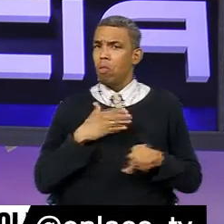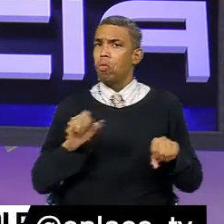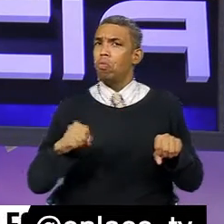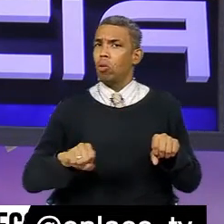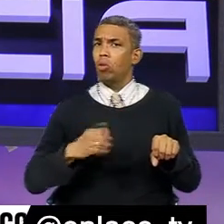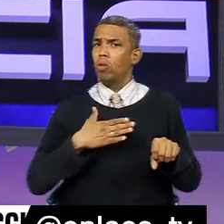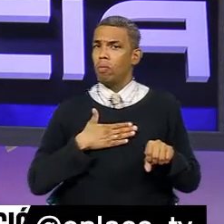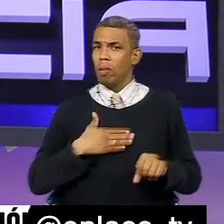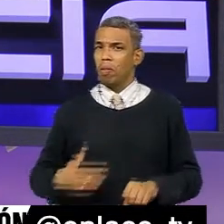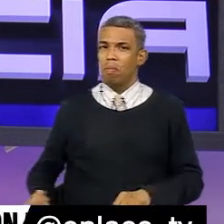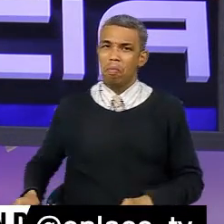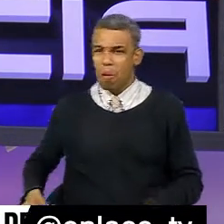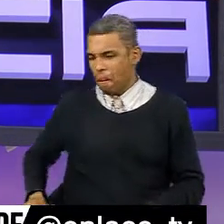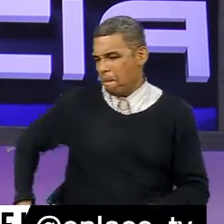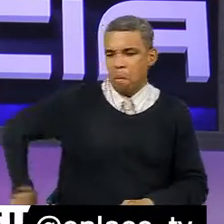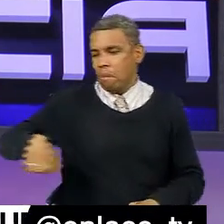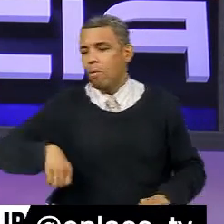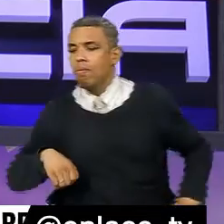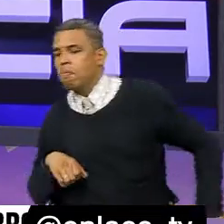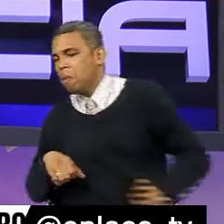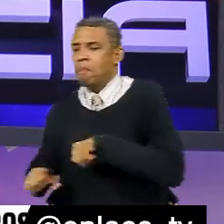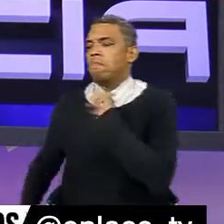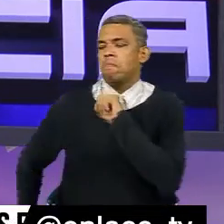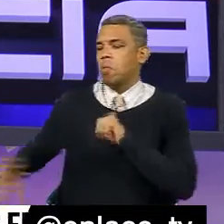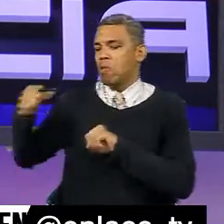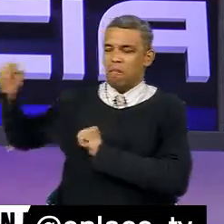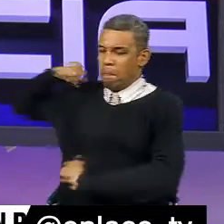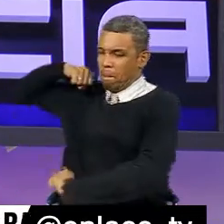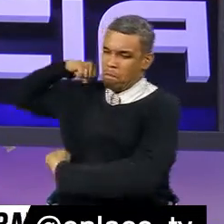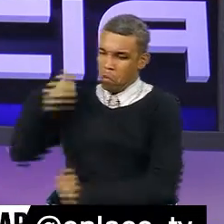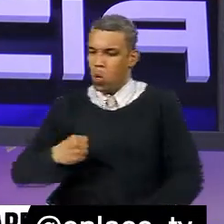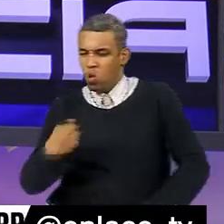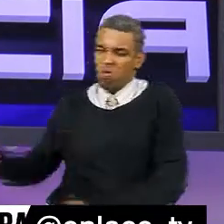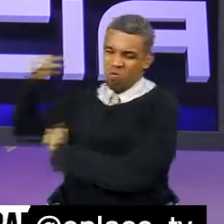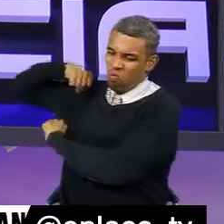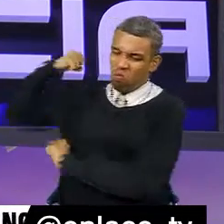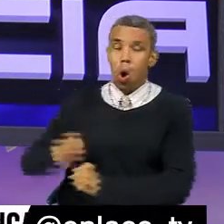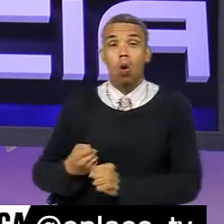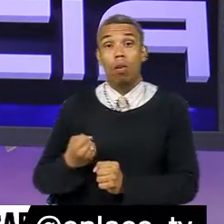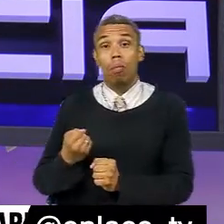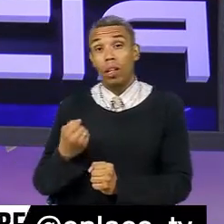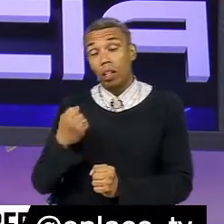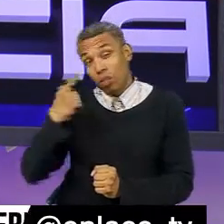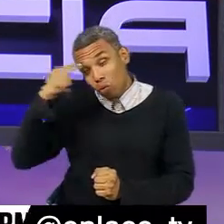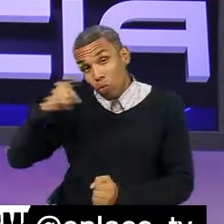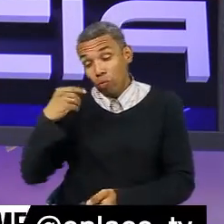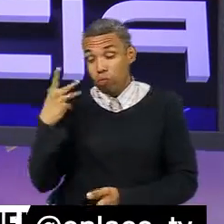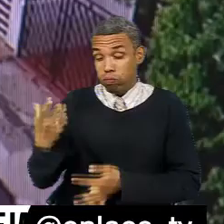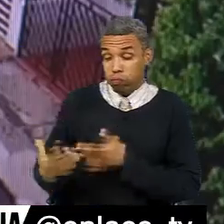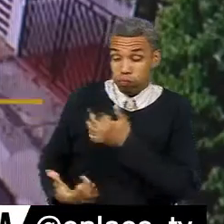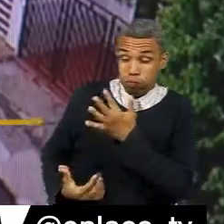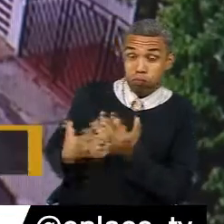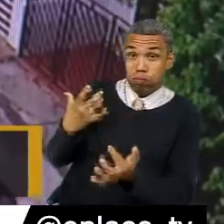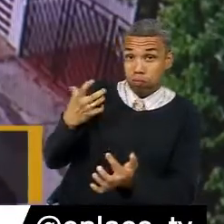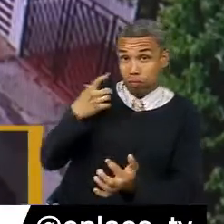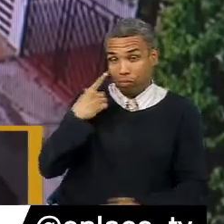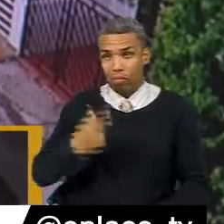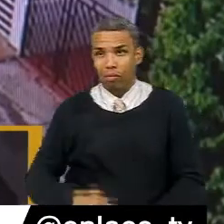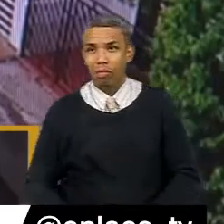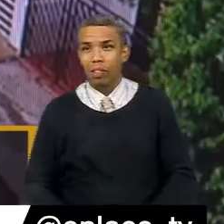en llamas. Vecinos del barrio El Parnaso, en donde se produjo el hecho, muestran su preocupación por lo sucedido. Vecinos del